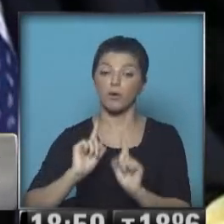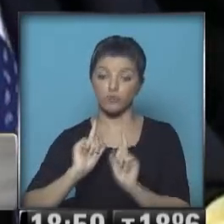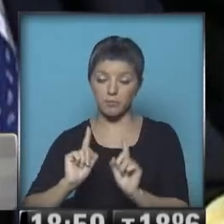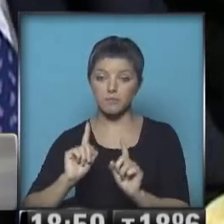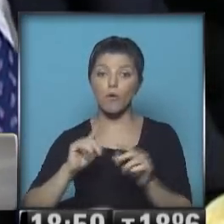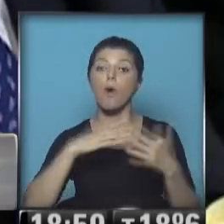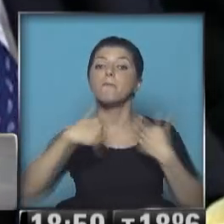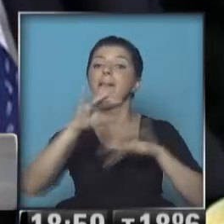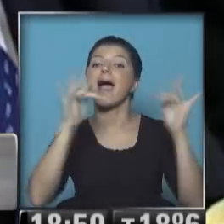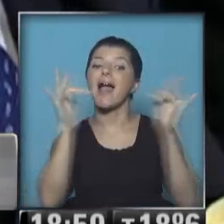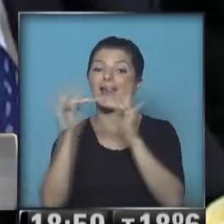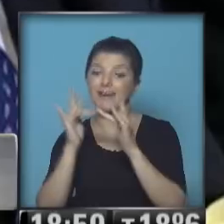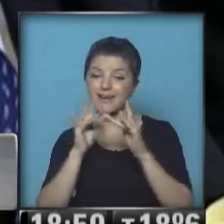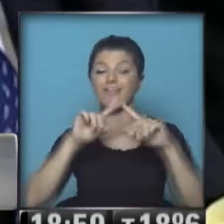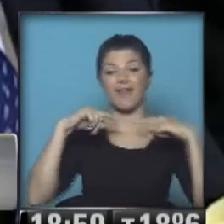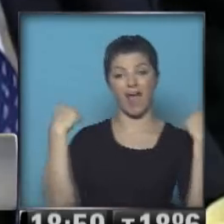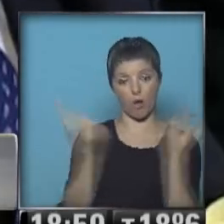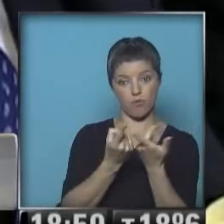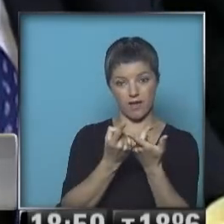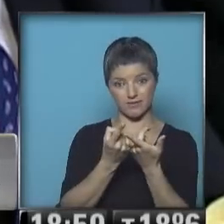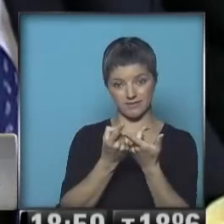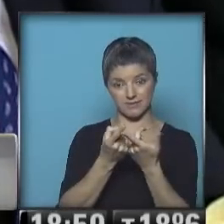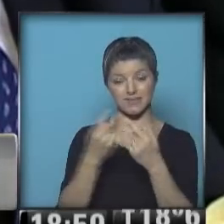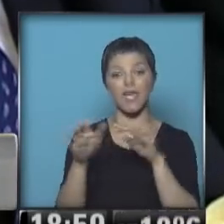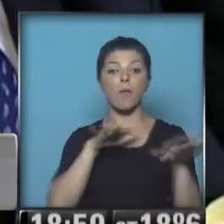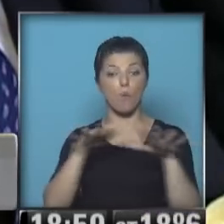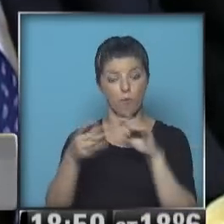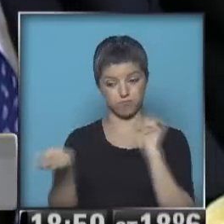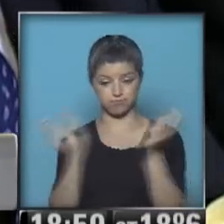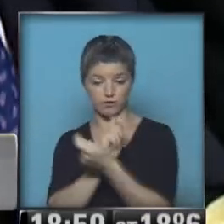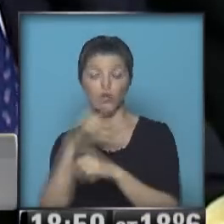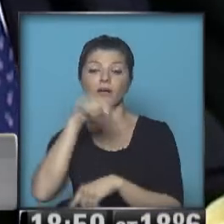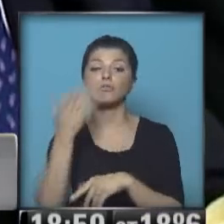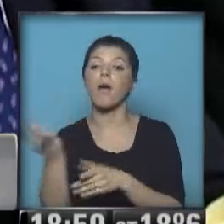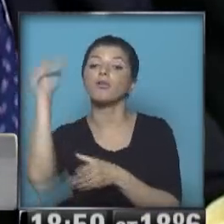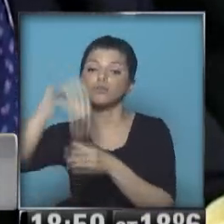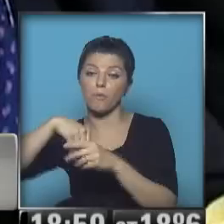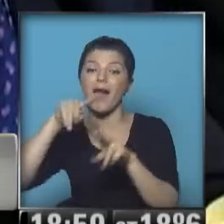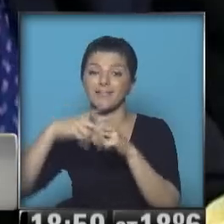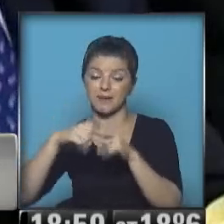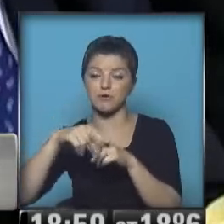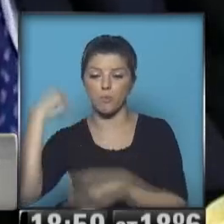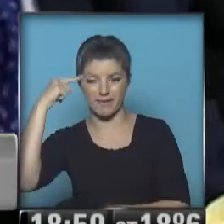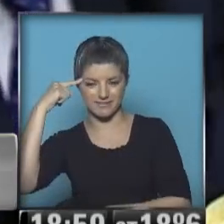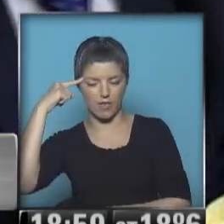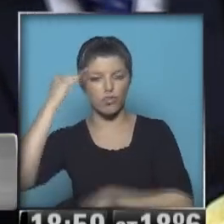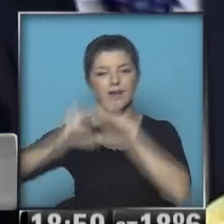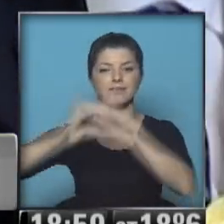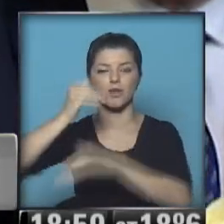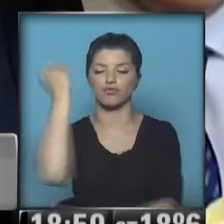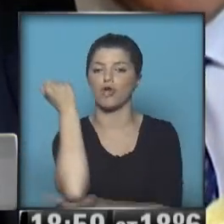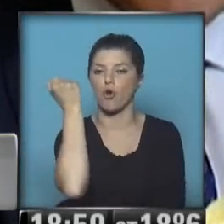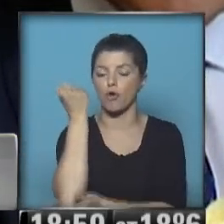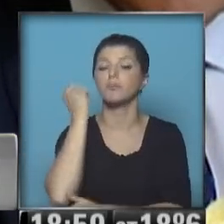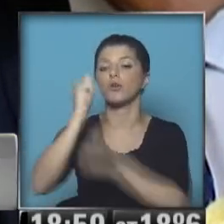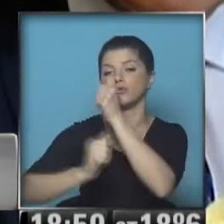Red Nacional de Aulas Talleres Móviles, que se suma a las herramientas institucionales para un país que apuesta al desarrollo económico e industrial